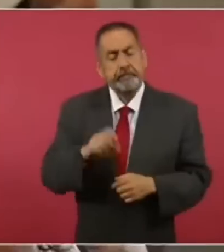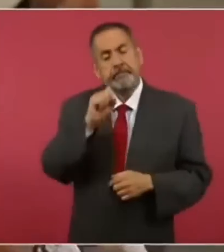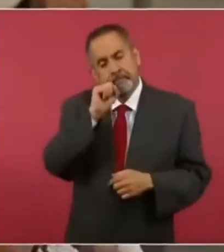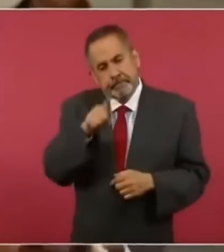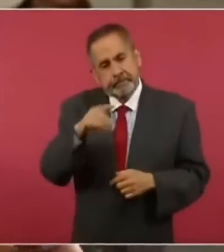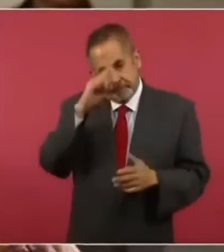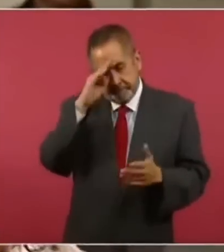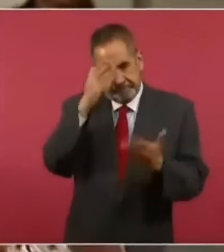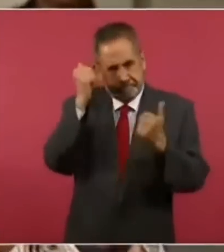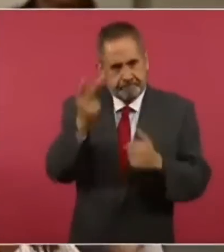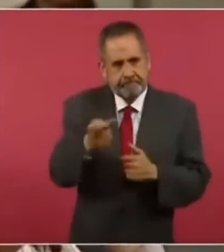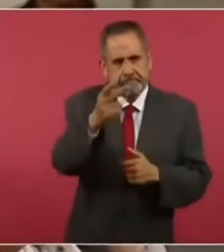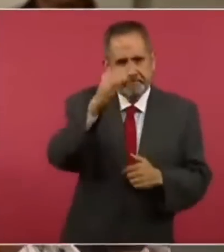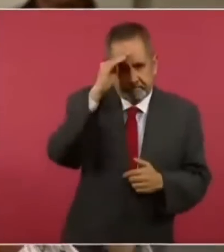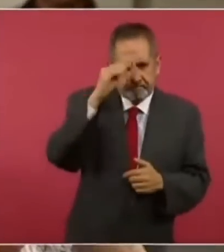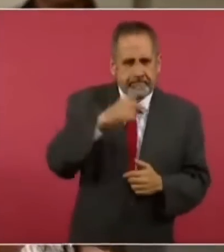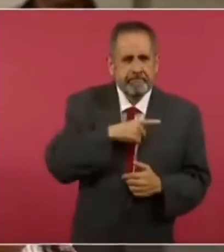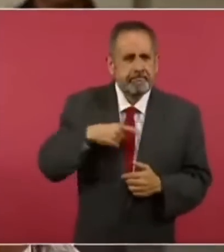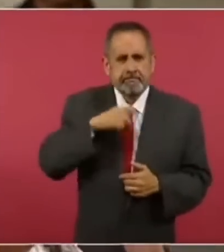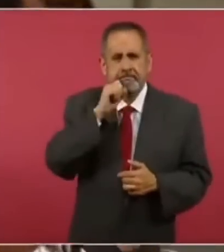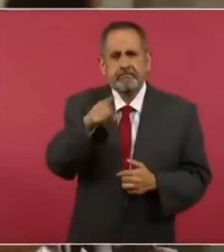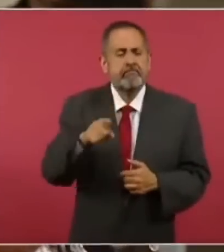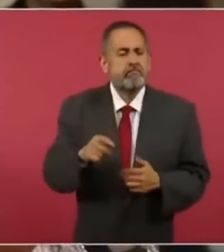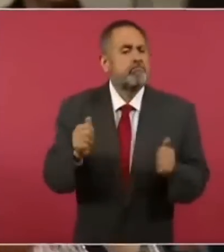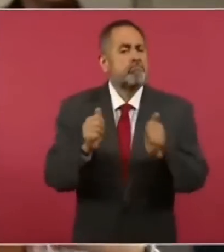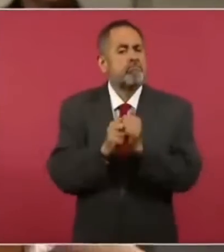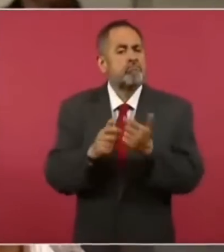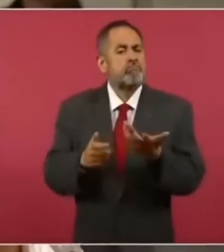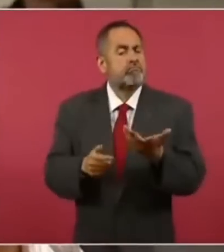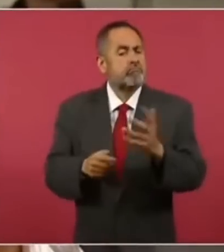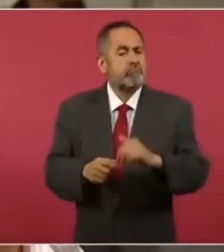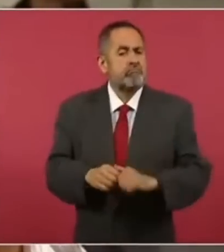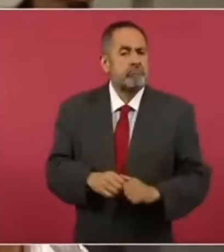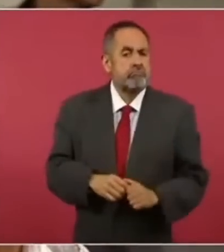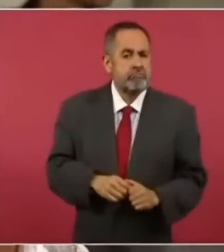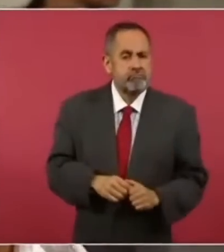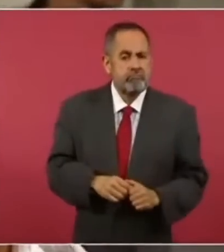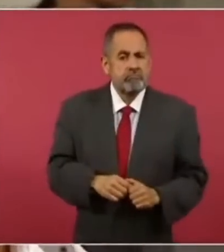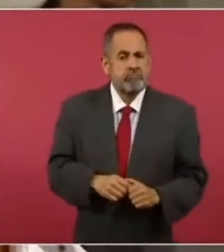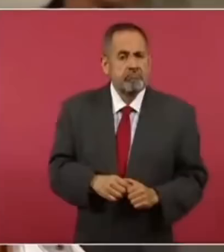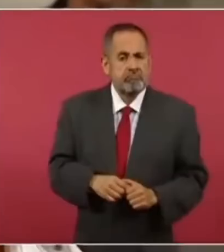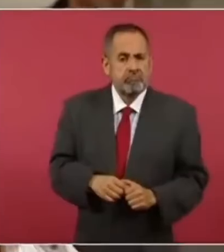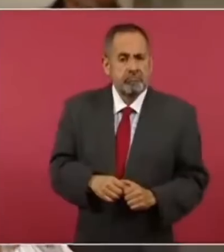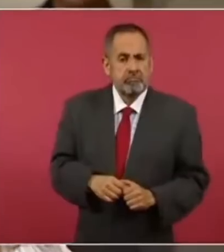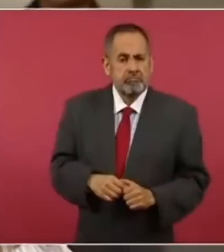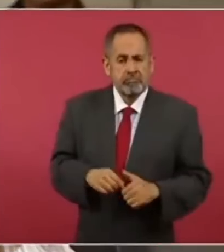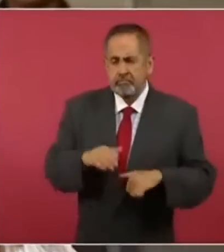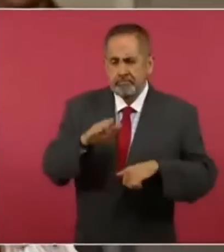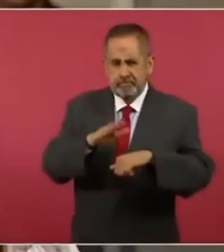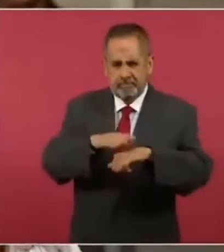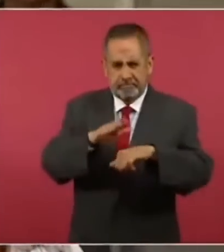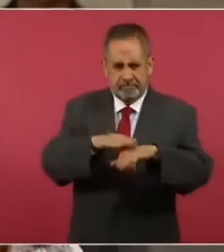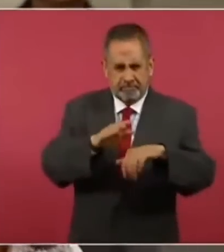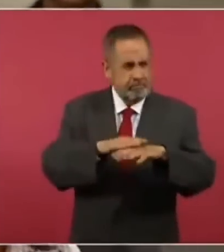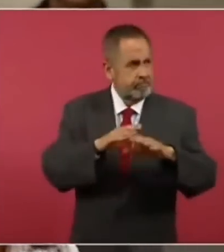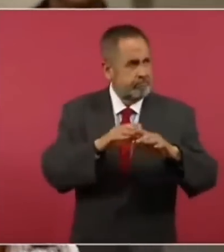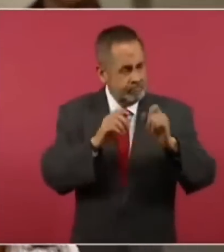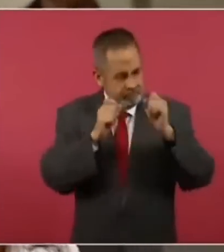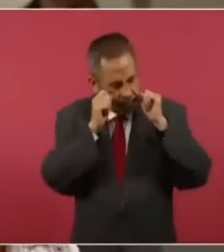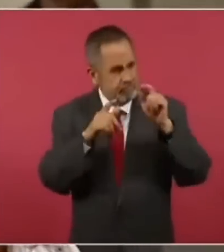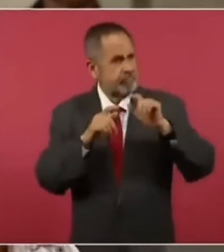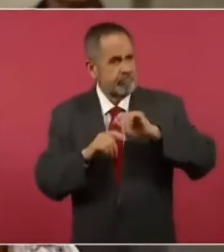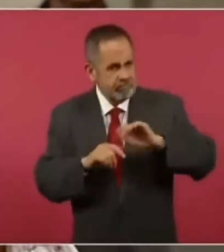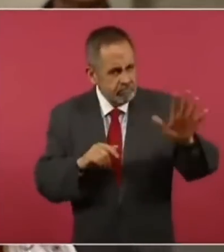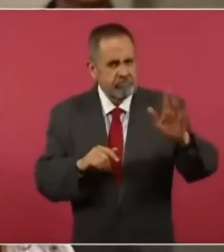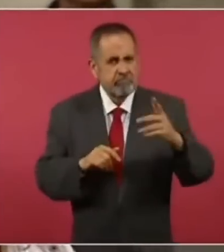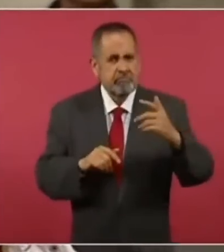debería, no lo sé, presidente, ir acompañado de un llamado a despertar al gigante dormido.